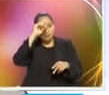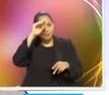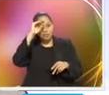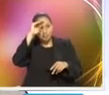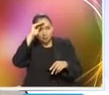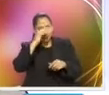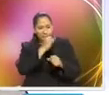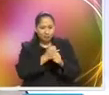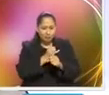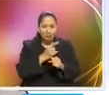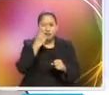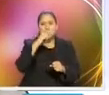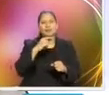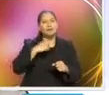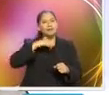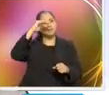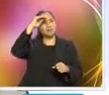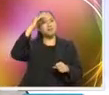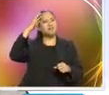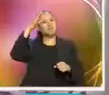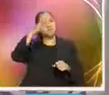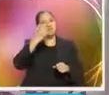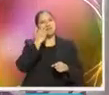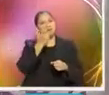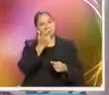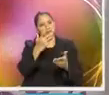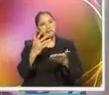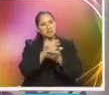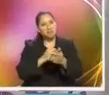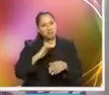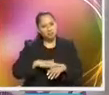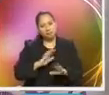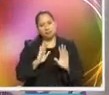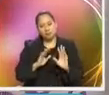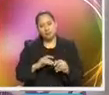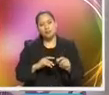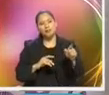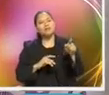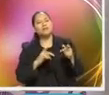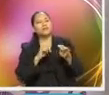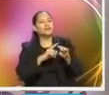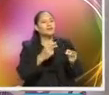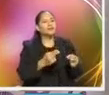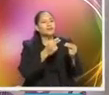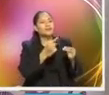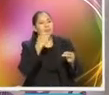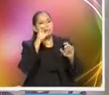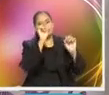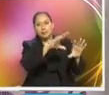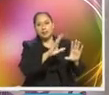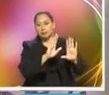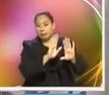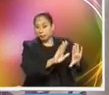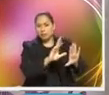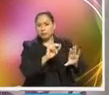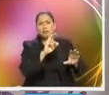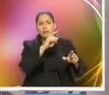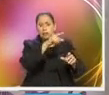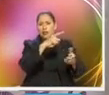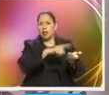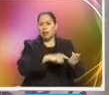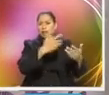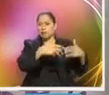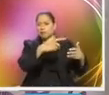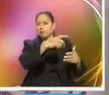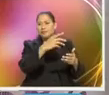poder ampliar nuestros horizontes y buscar en dónde invertir. ¿Por qué? Para generar, para que el dinero no esté estático, el que esté